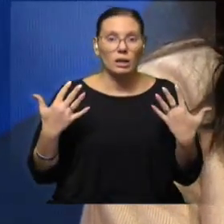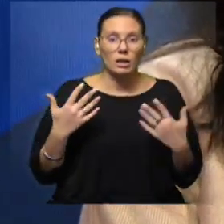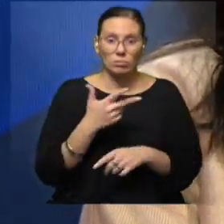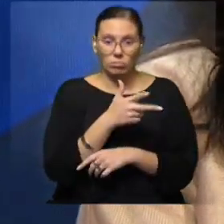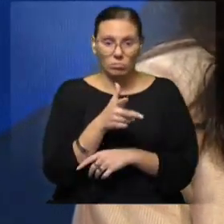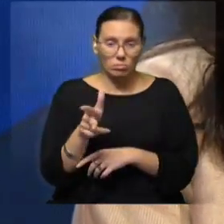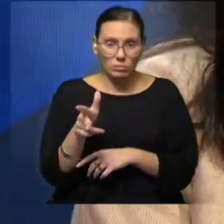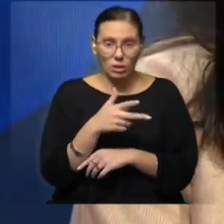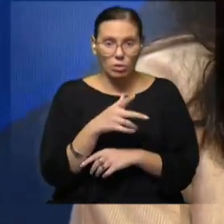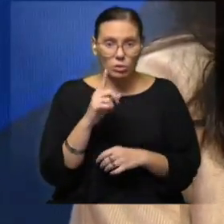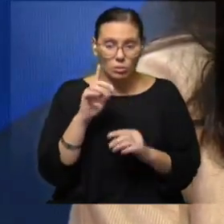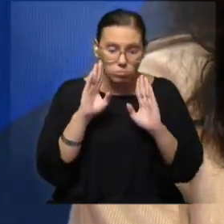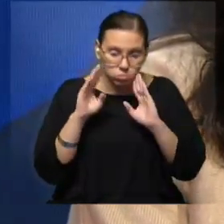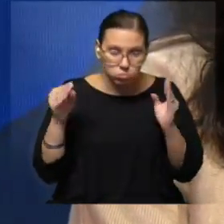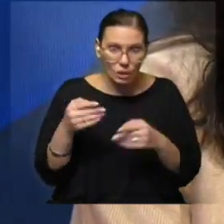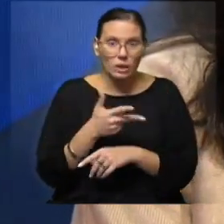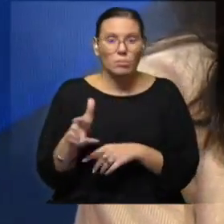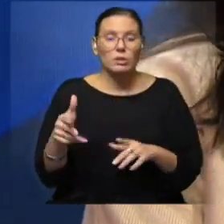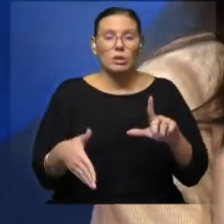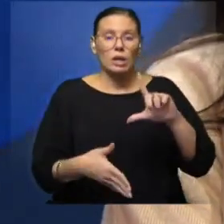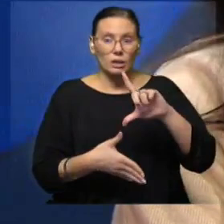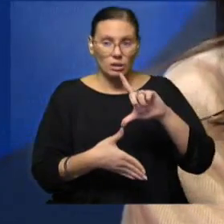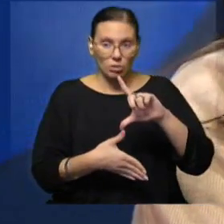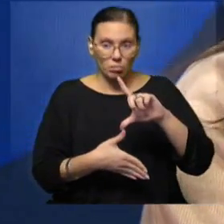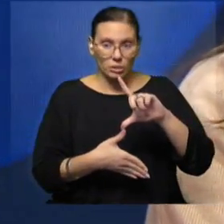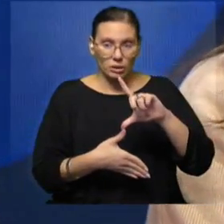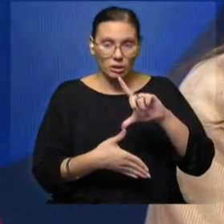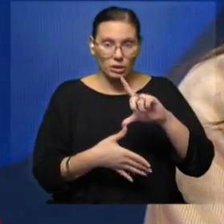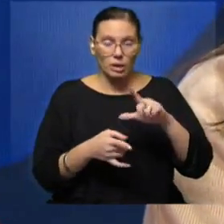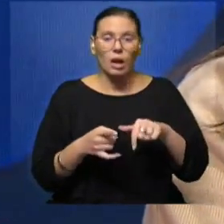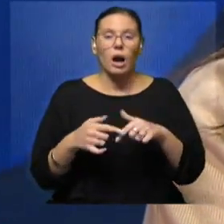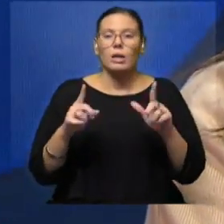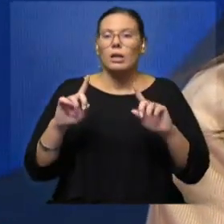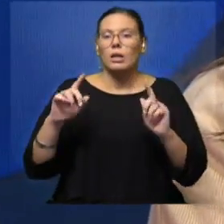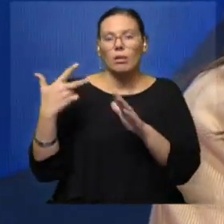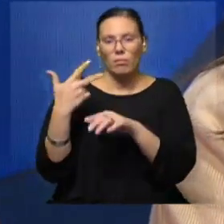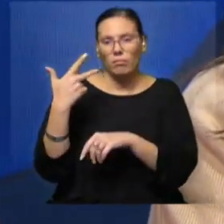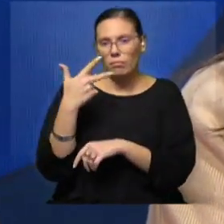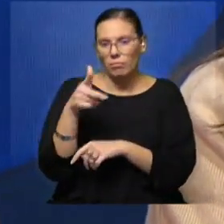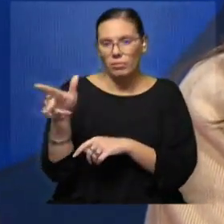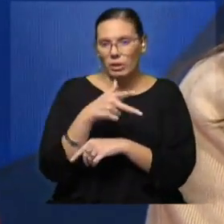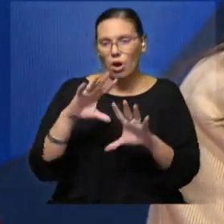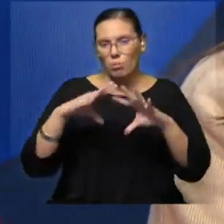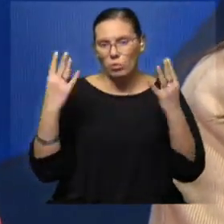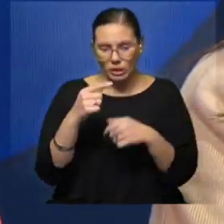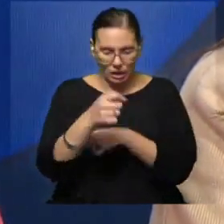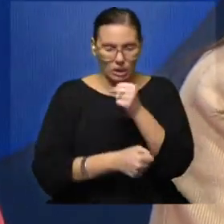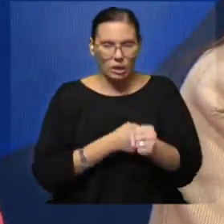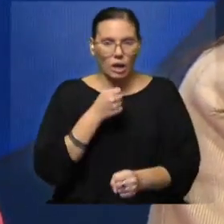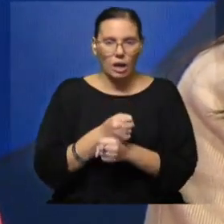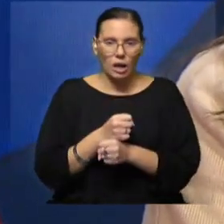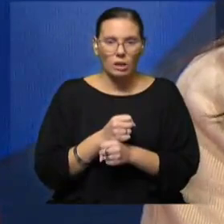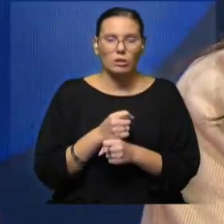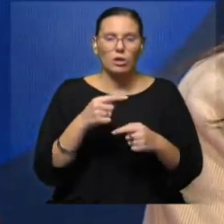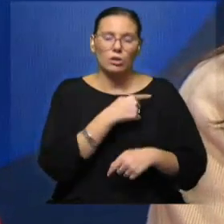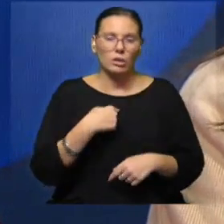animación, con un énfasis particular en la animación latinoamericana. Si bien llegan cortos a nivel mundial, por ejemplo, este año hubo cortos de